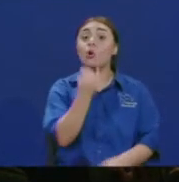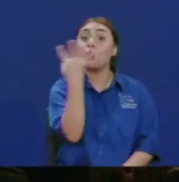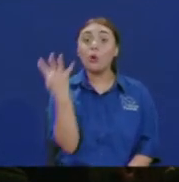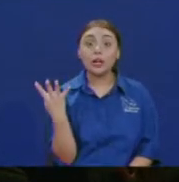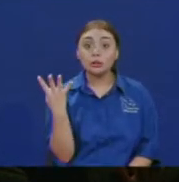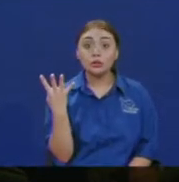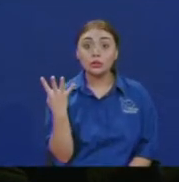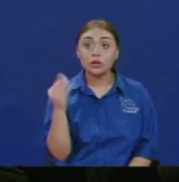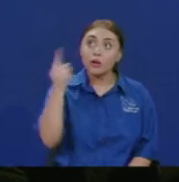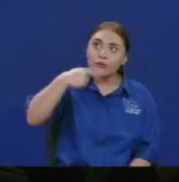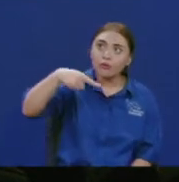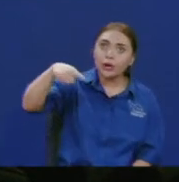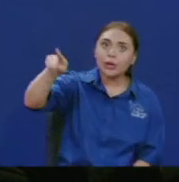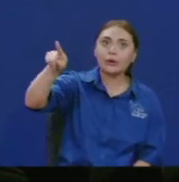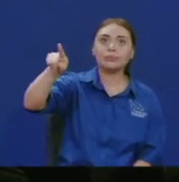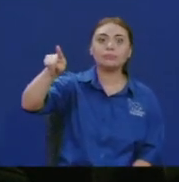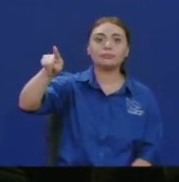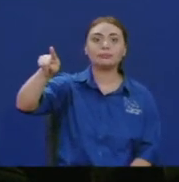Todos.